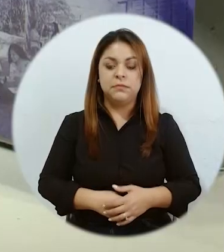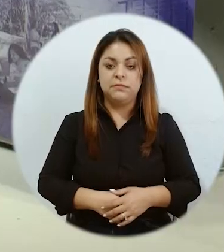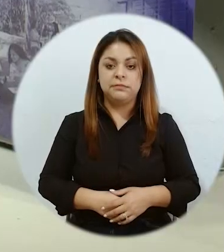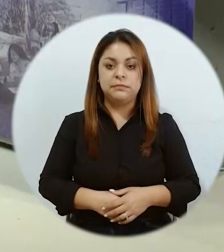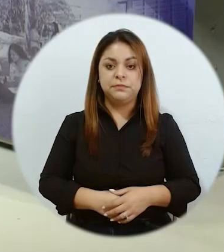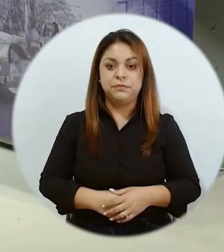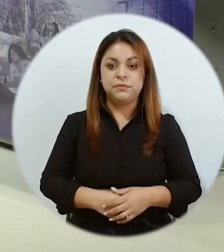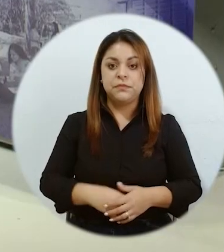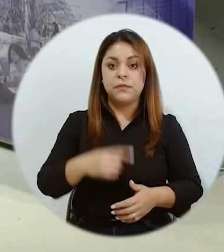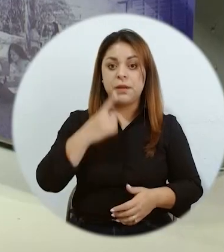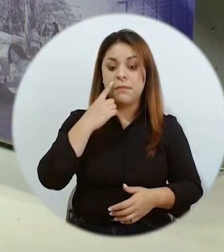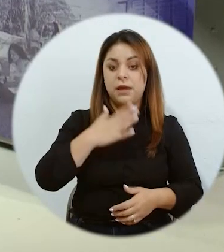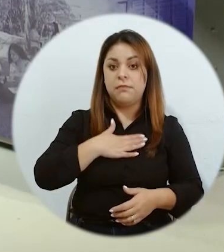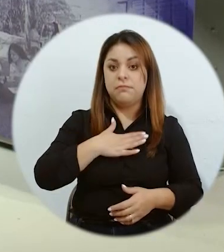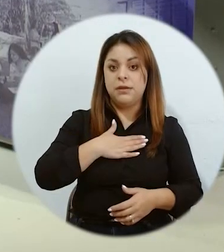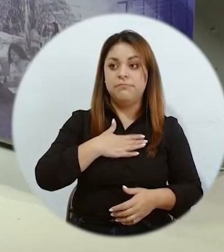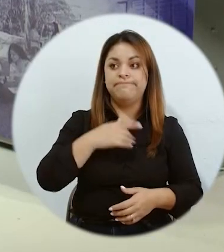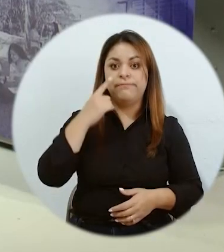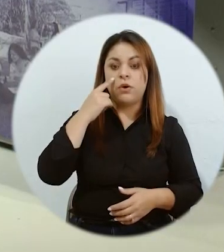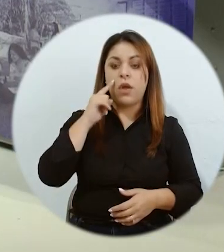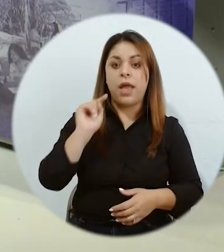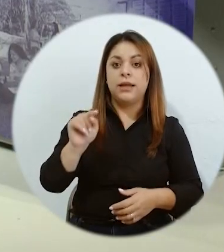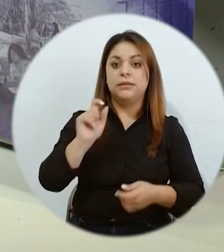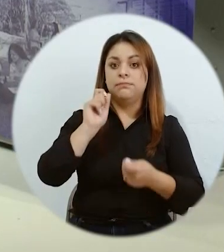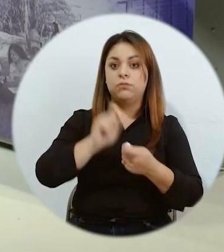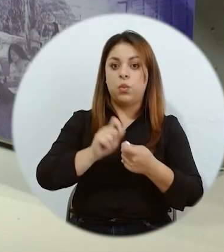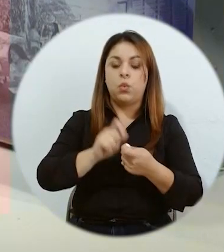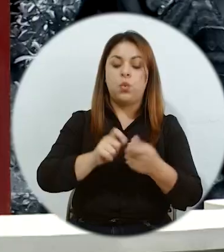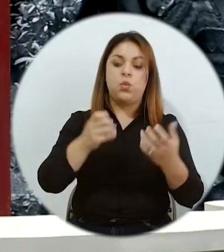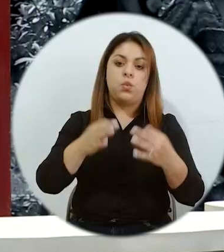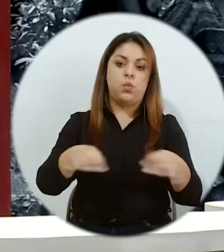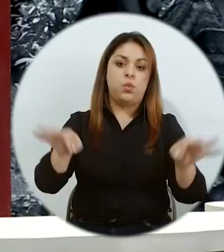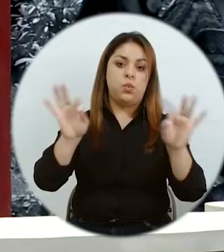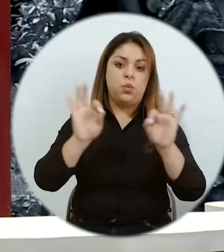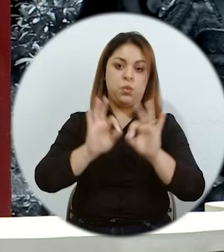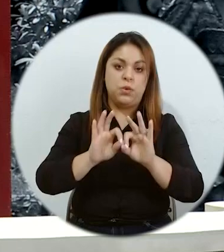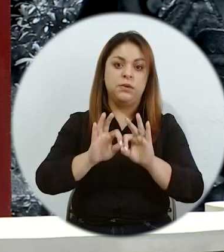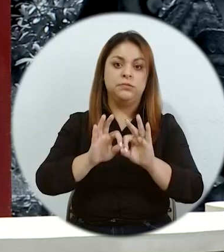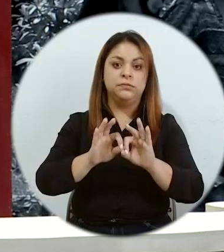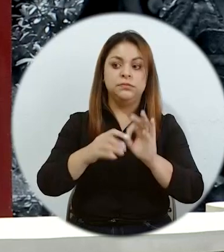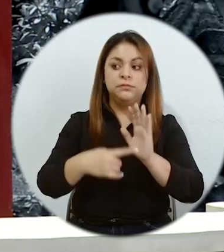Maribel, me parece que en este punto es muy importante